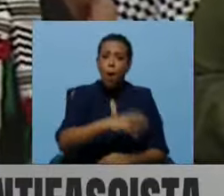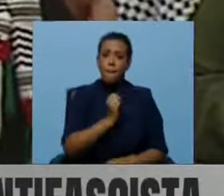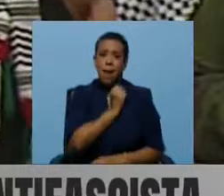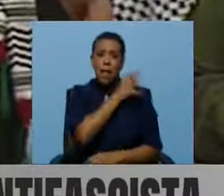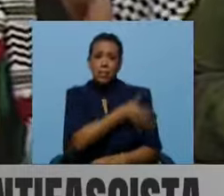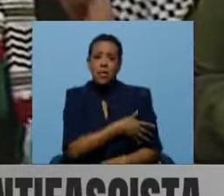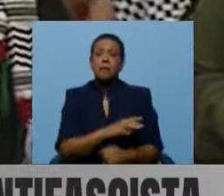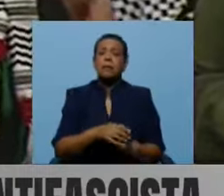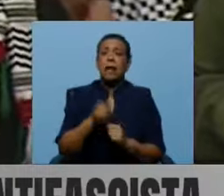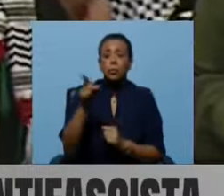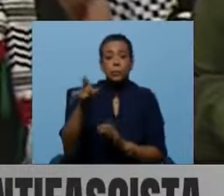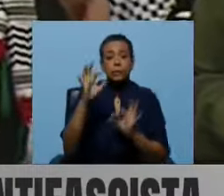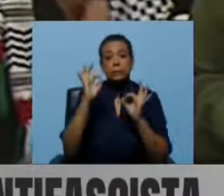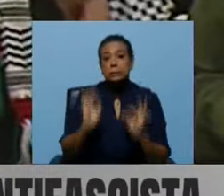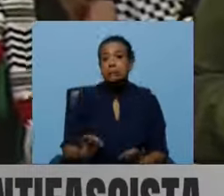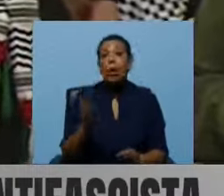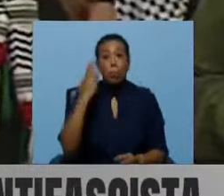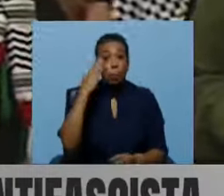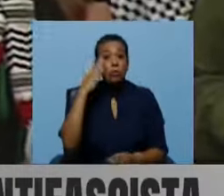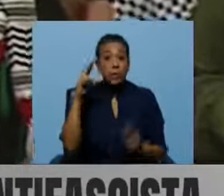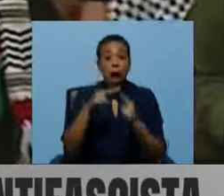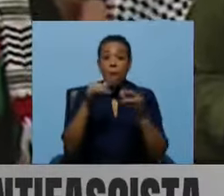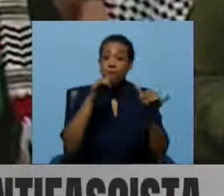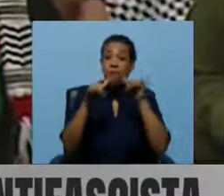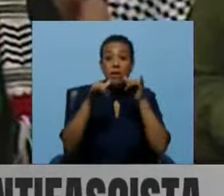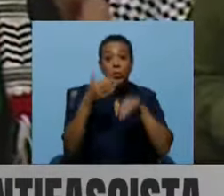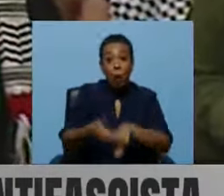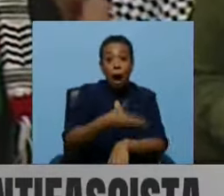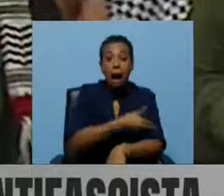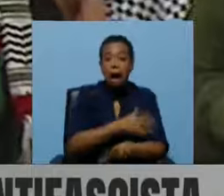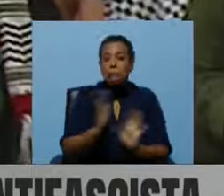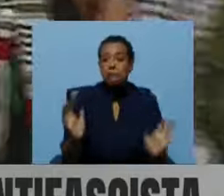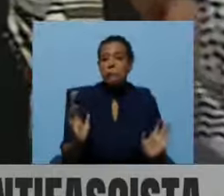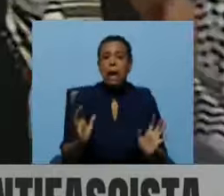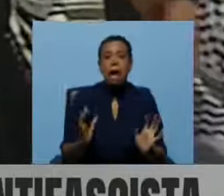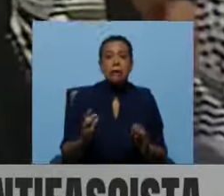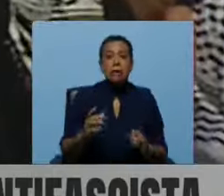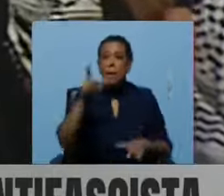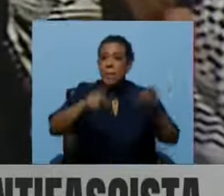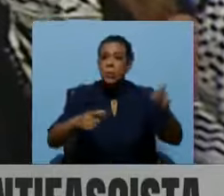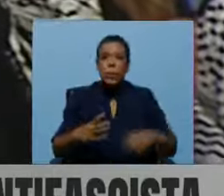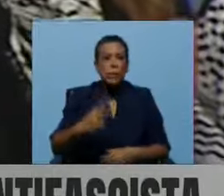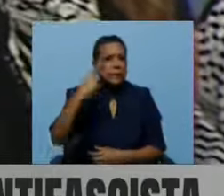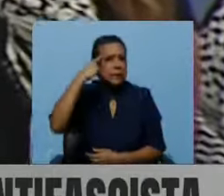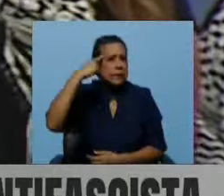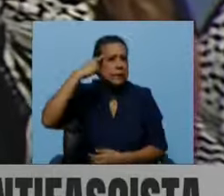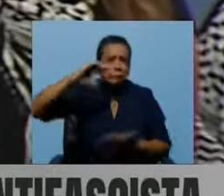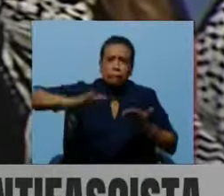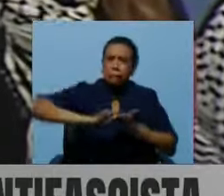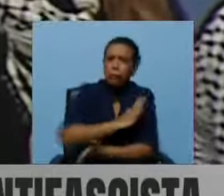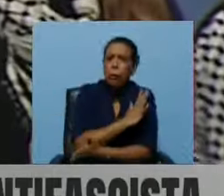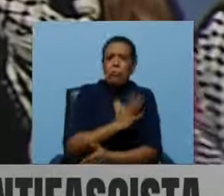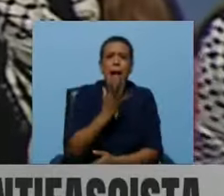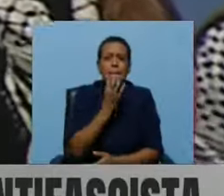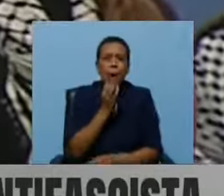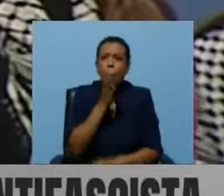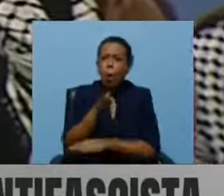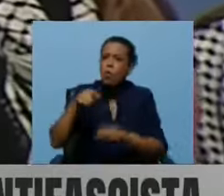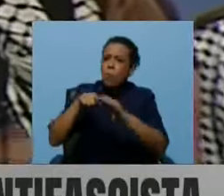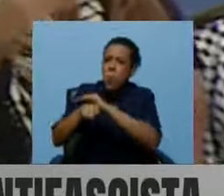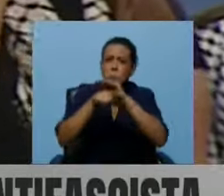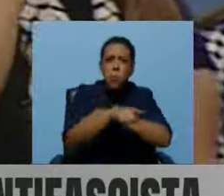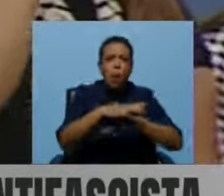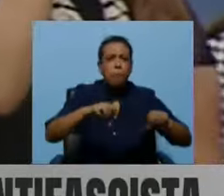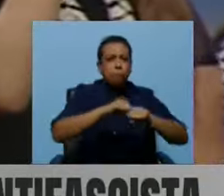palestina. Bueno, ya como todos pueden saber, tenemos unos sionistas que han acabado con gran parte de